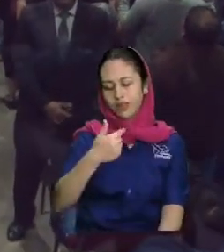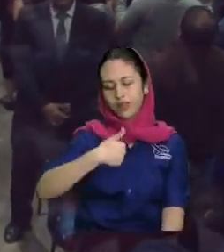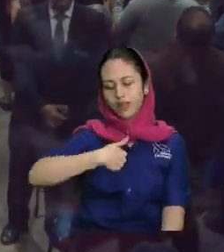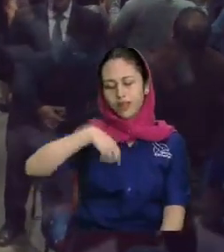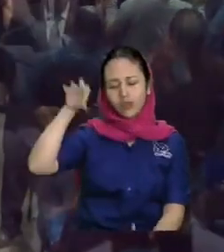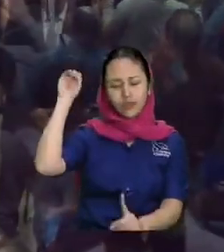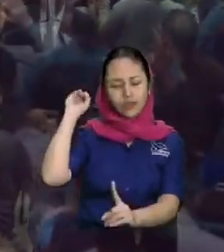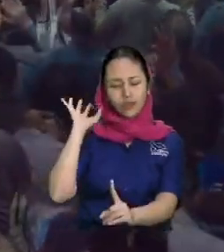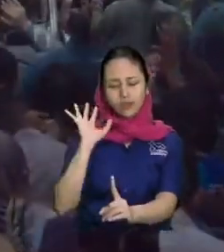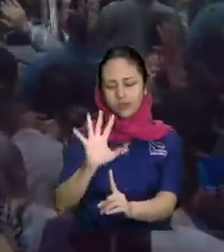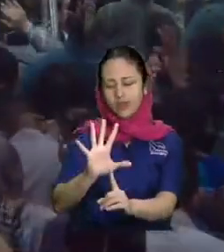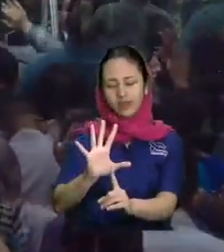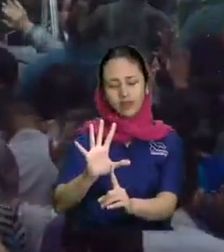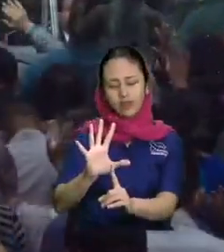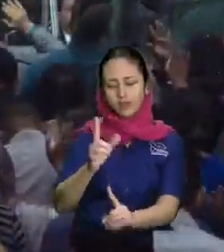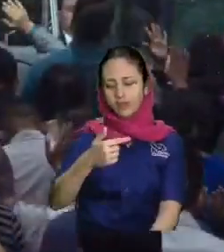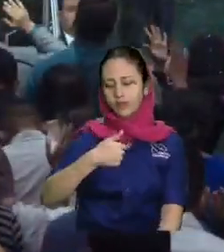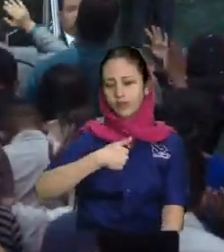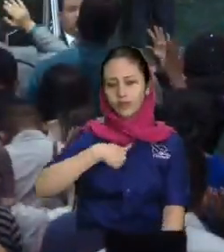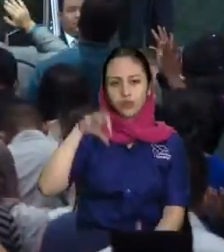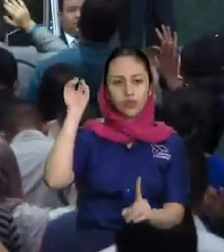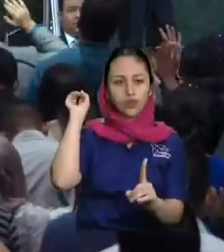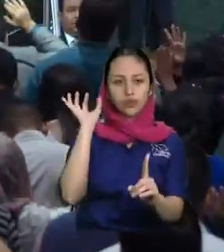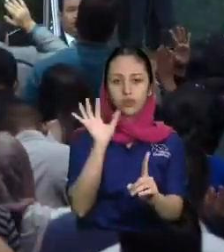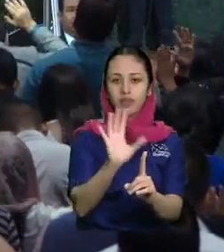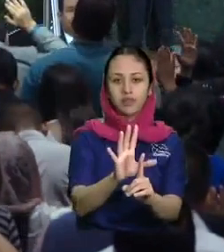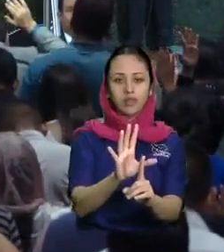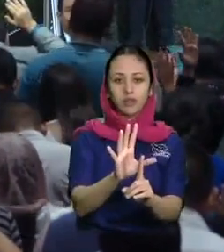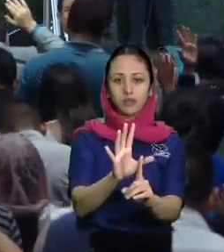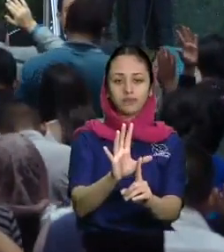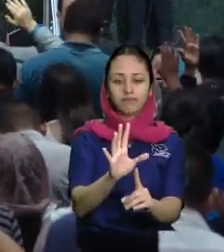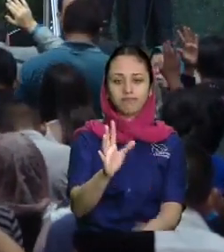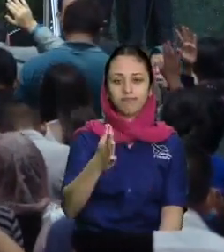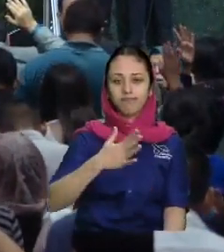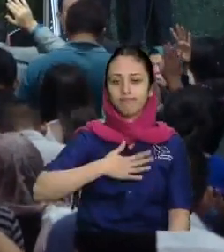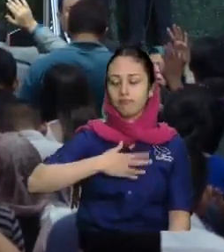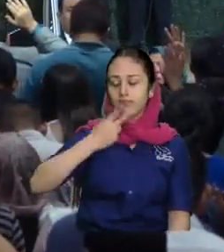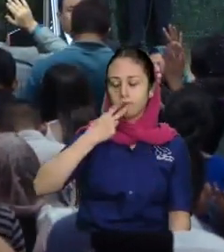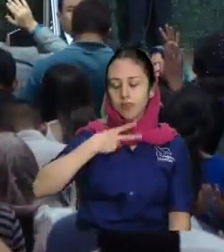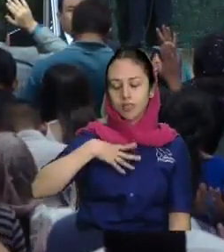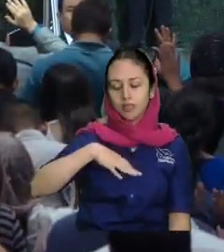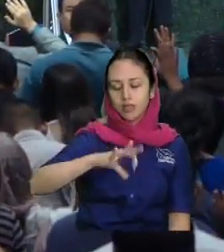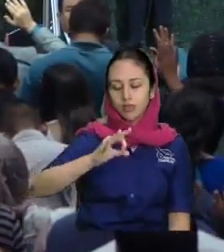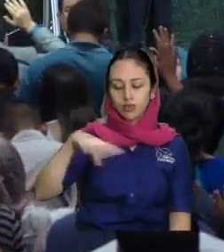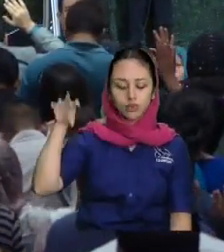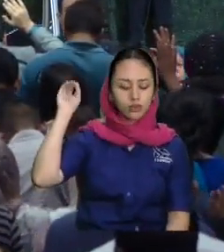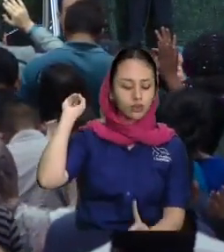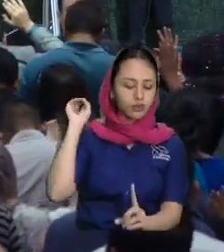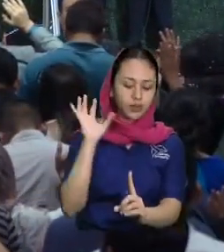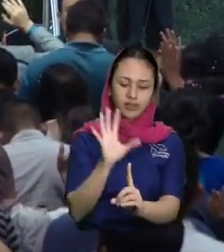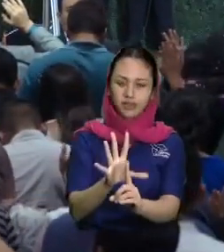Benjamín, a Mirna Maritza, a Mario Vinicio.